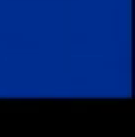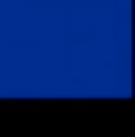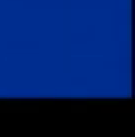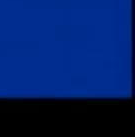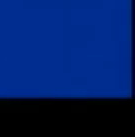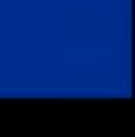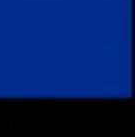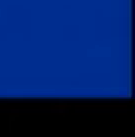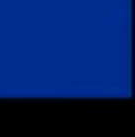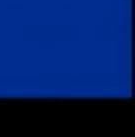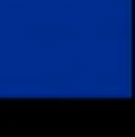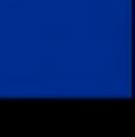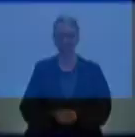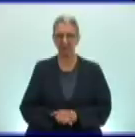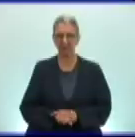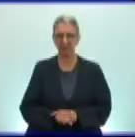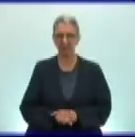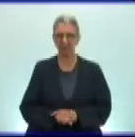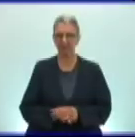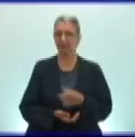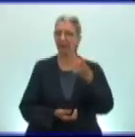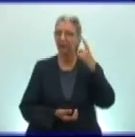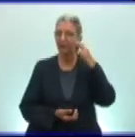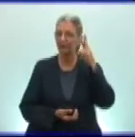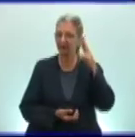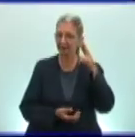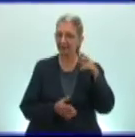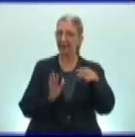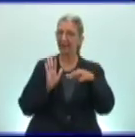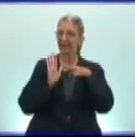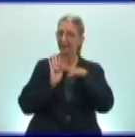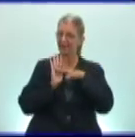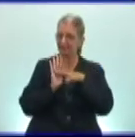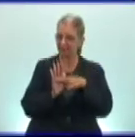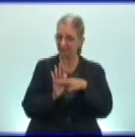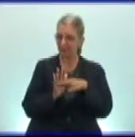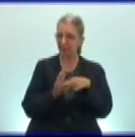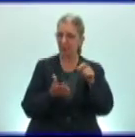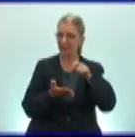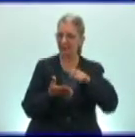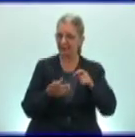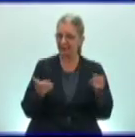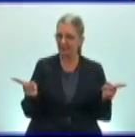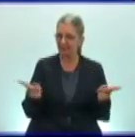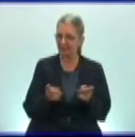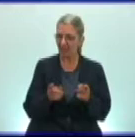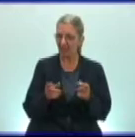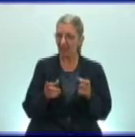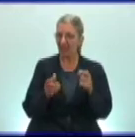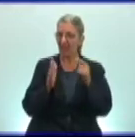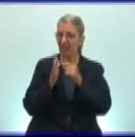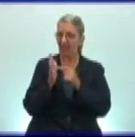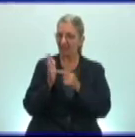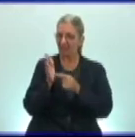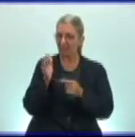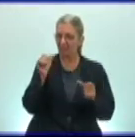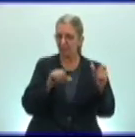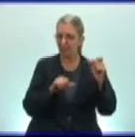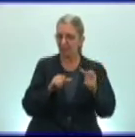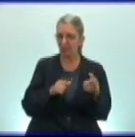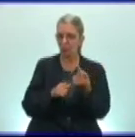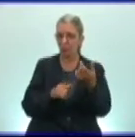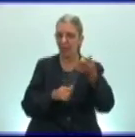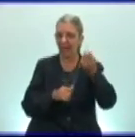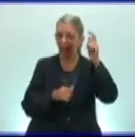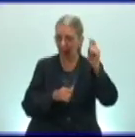Recuerden entonces que símbolo químico es una representación escrita y abreviada de los elementos químicos de un átomo de este. Por